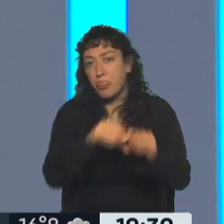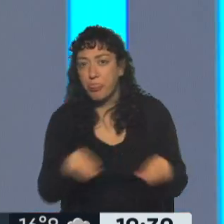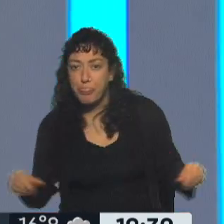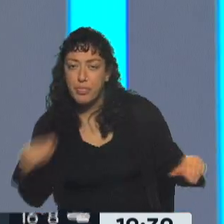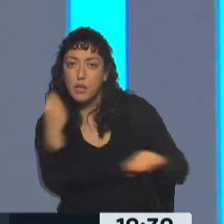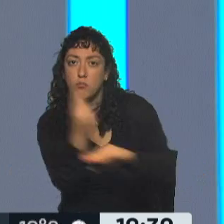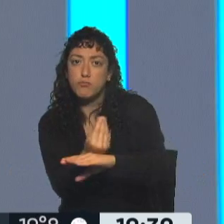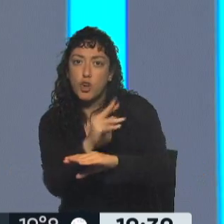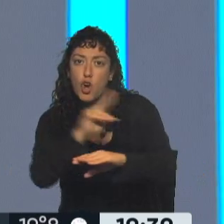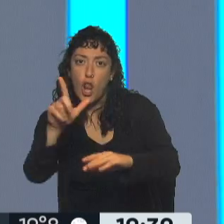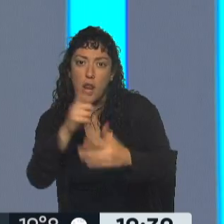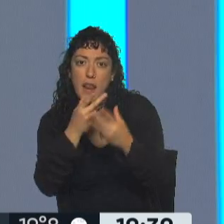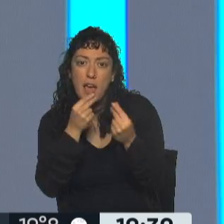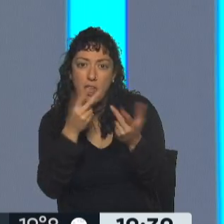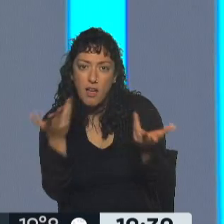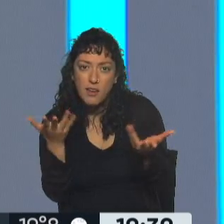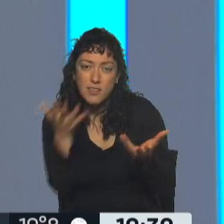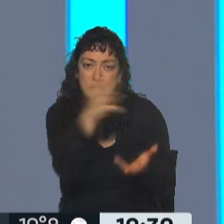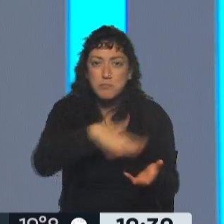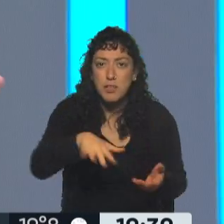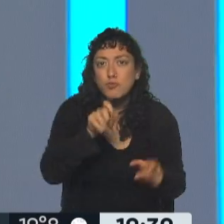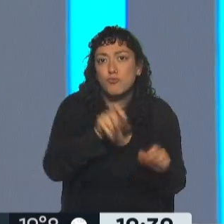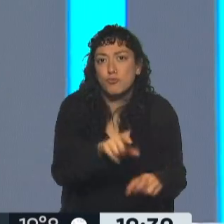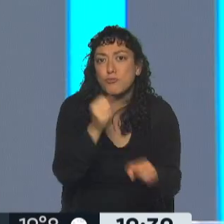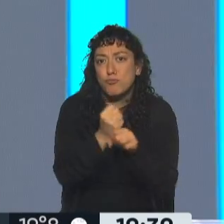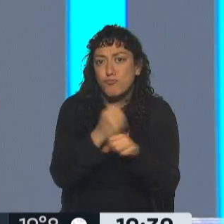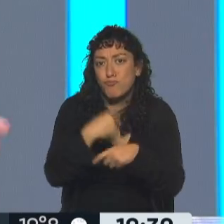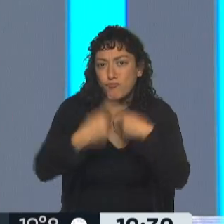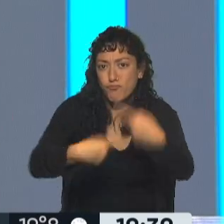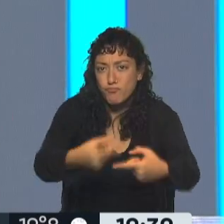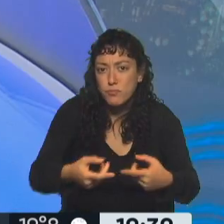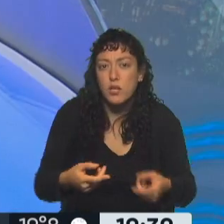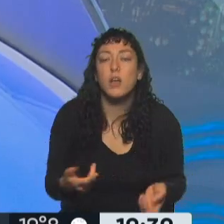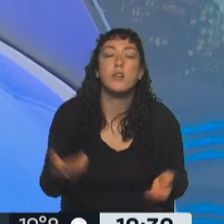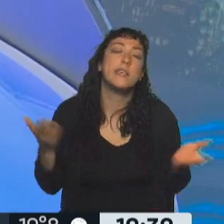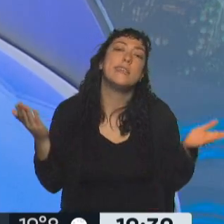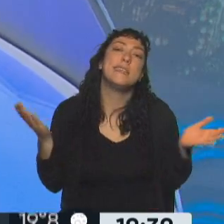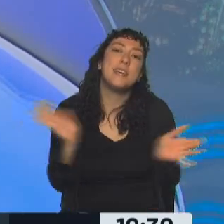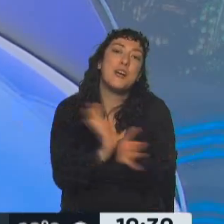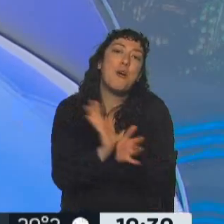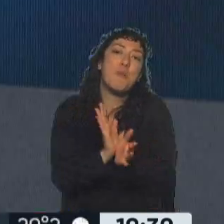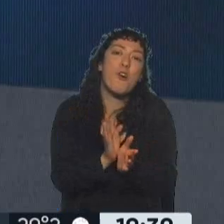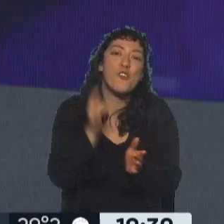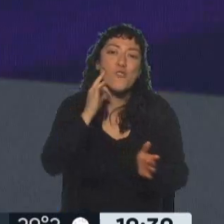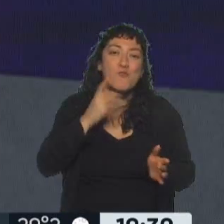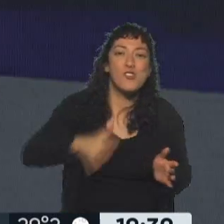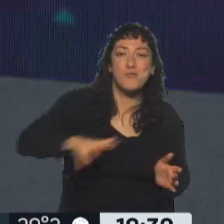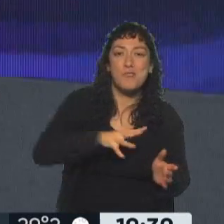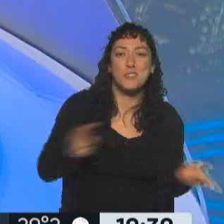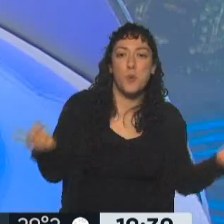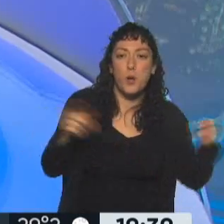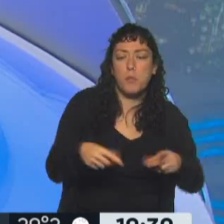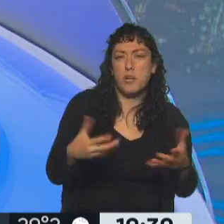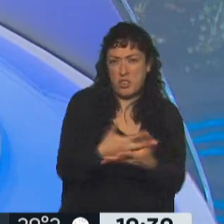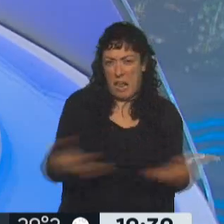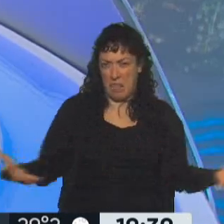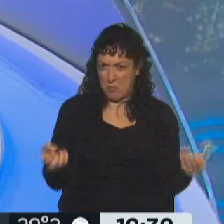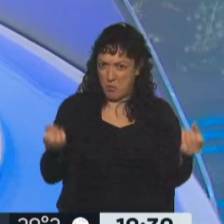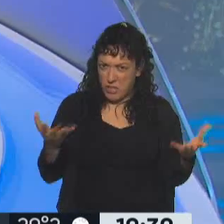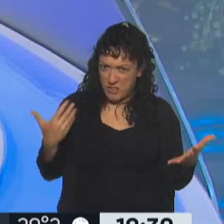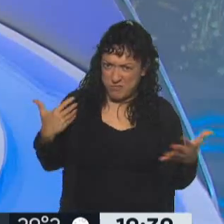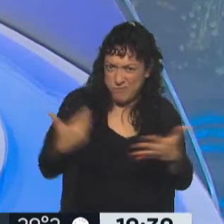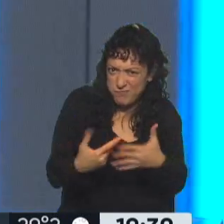la candidatura a la reelección de Mauricio Macri, se pasa a la ciudad de Buenos Aires, es diputada ahora por la ciudad de Buenos